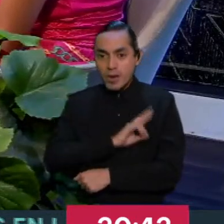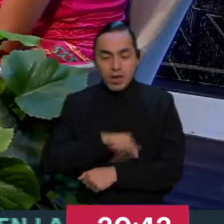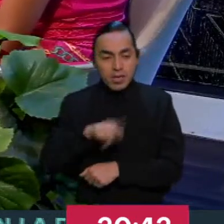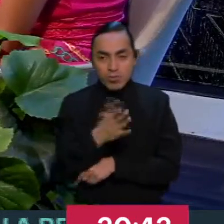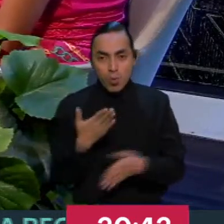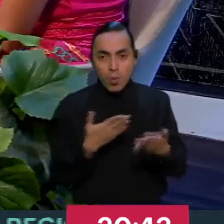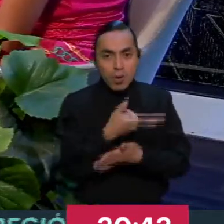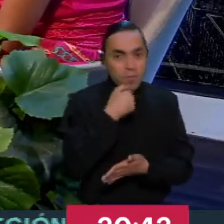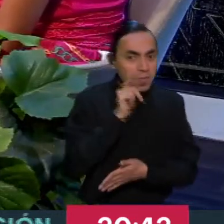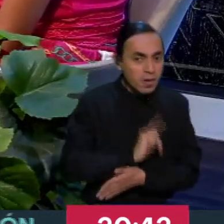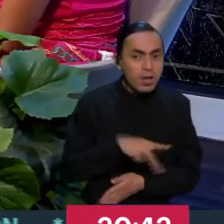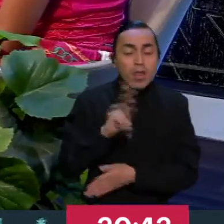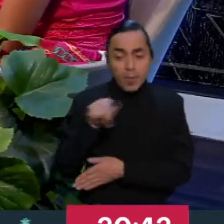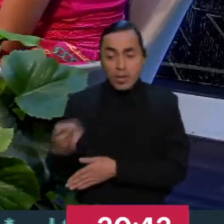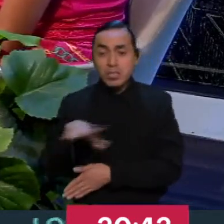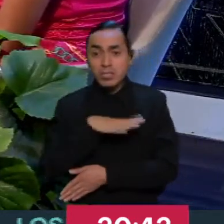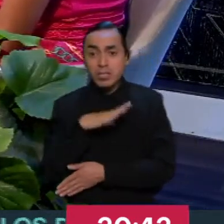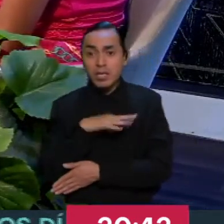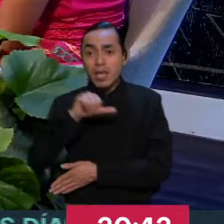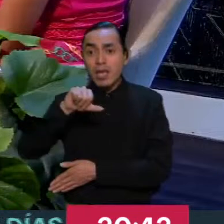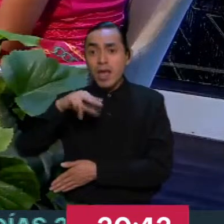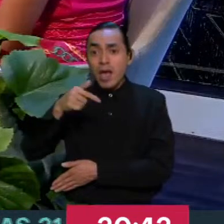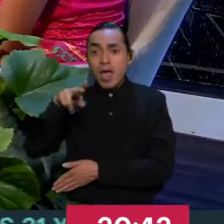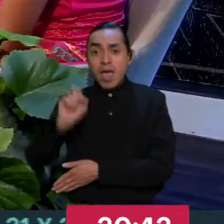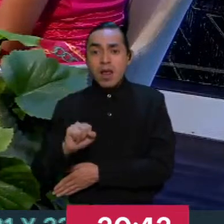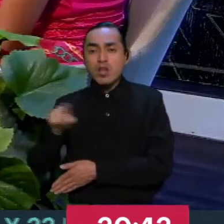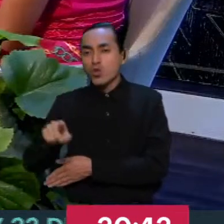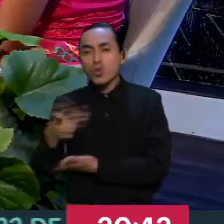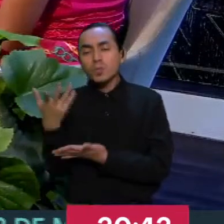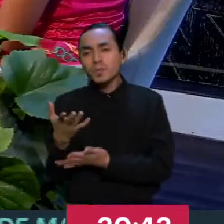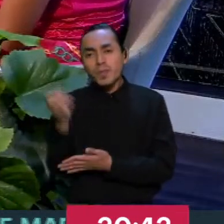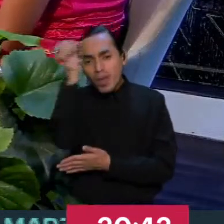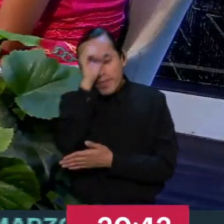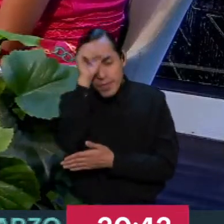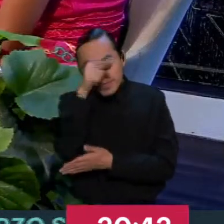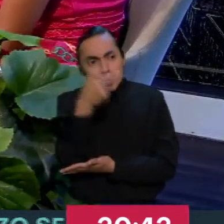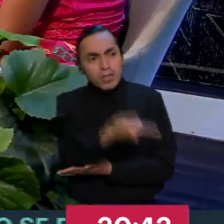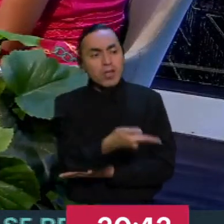de género, pero claro, que ahí está. Ángeles, ¿tú qué observas en este plano de la